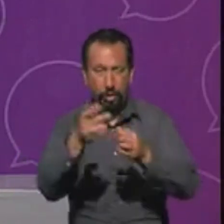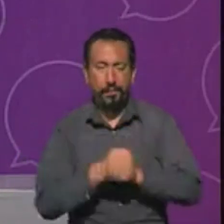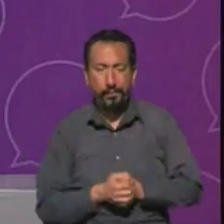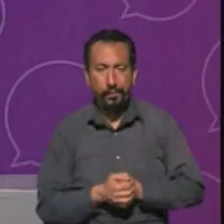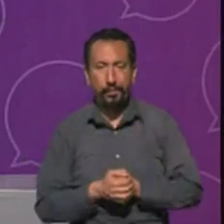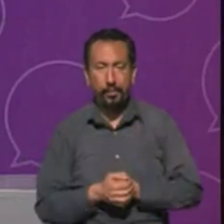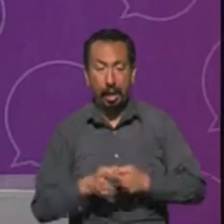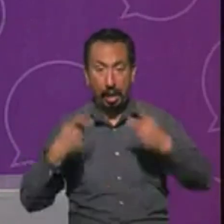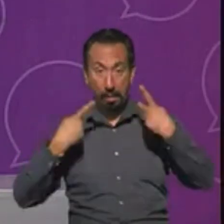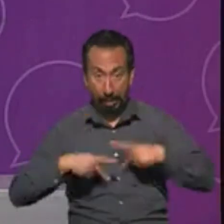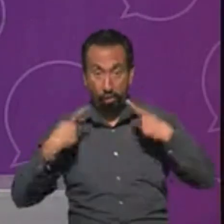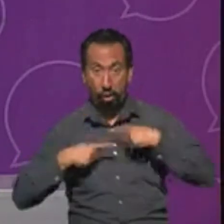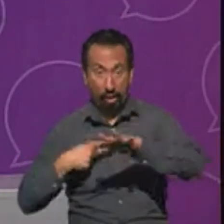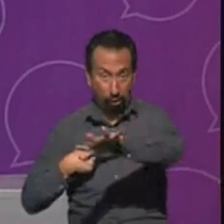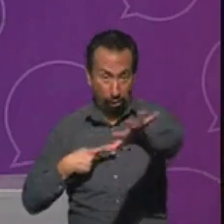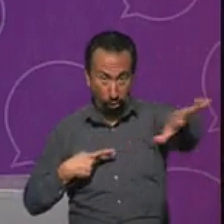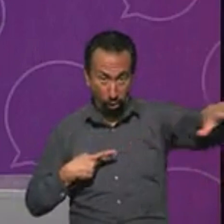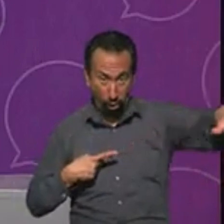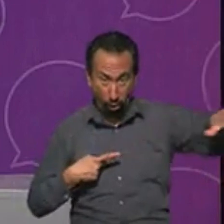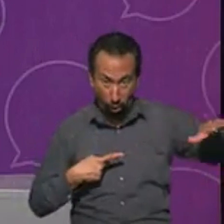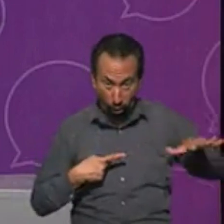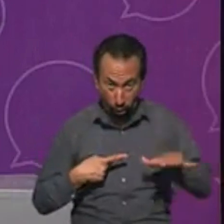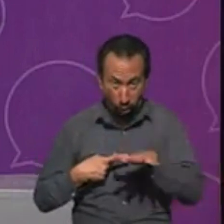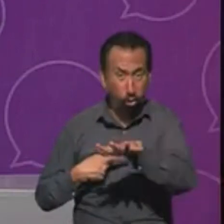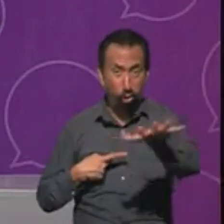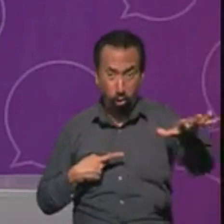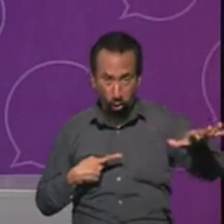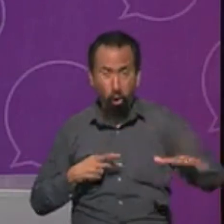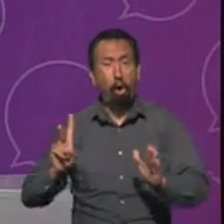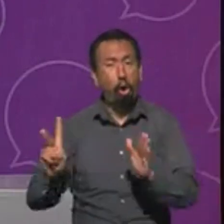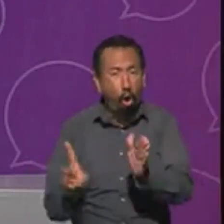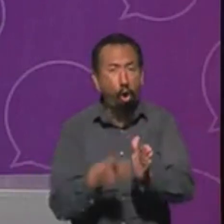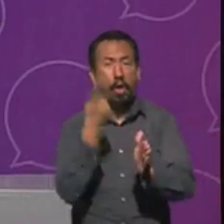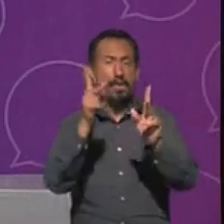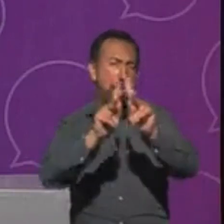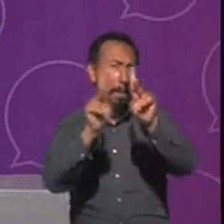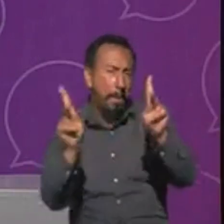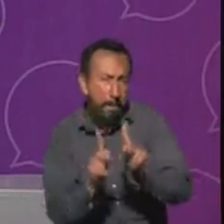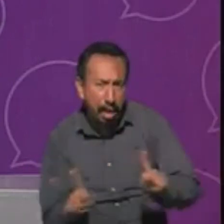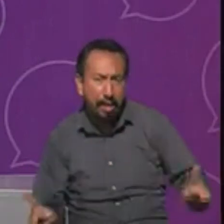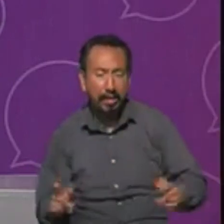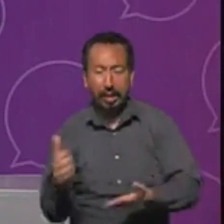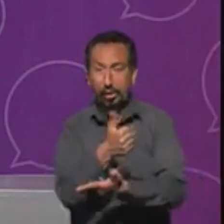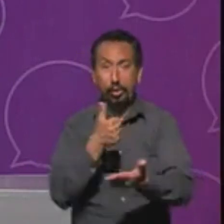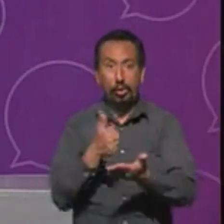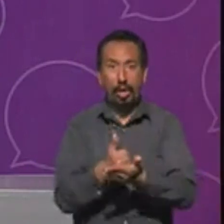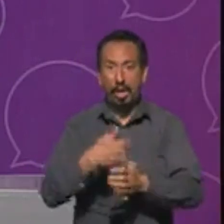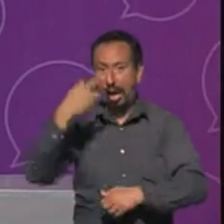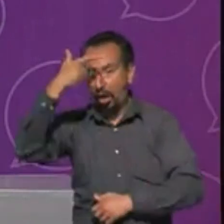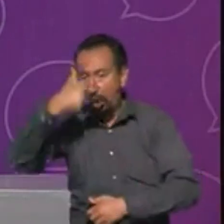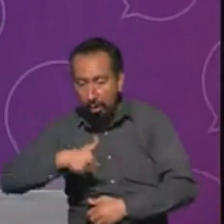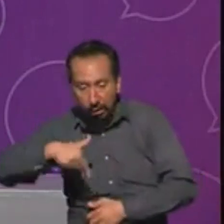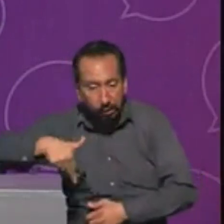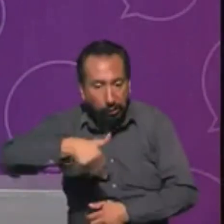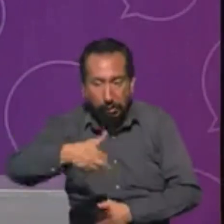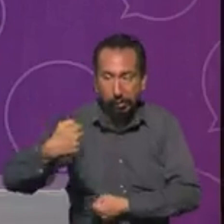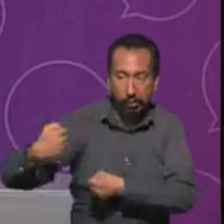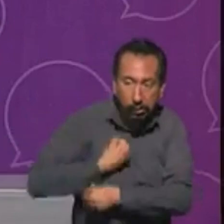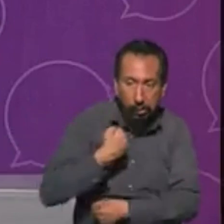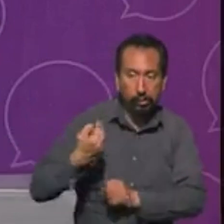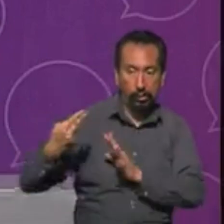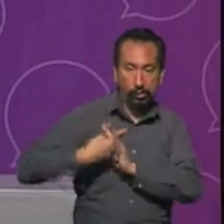generaría confianza en la ciudadanía de manera que puedan sentirse seguros de volver a transitar La ciudad sin estar con miedo a un acto de